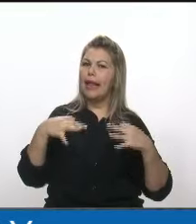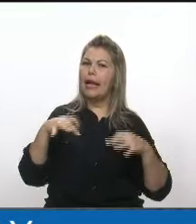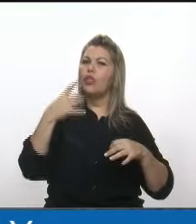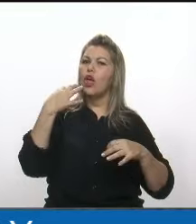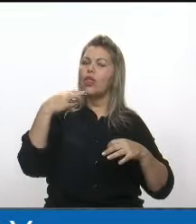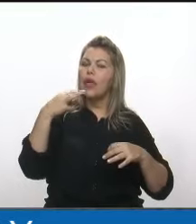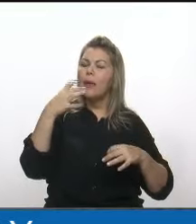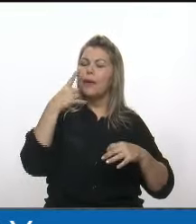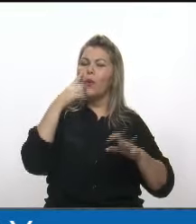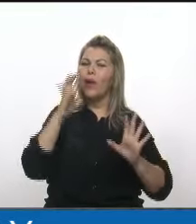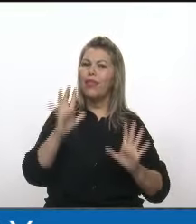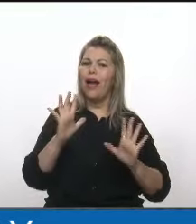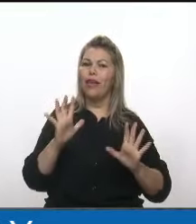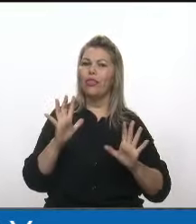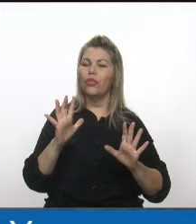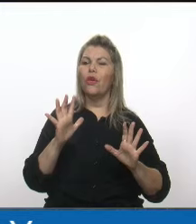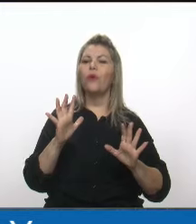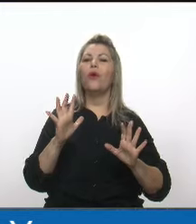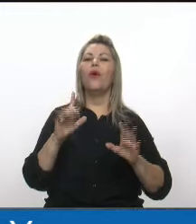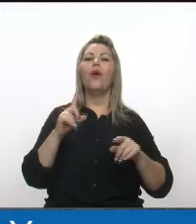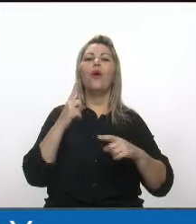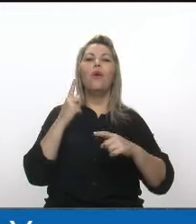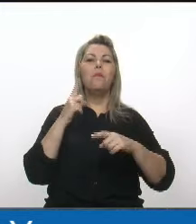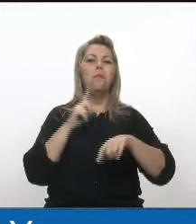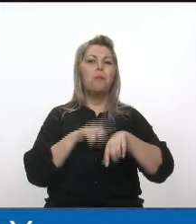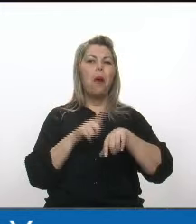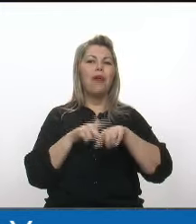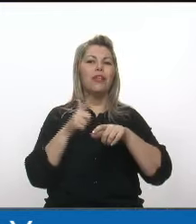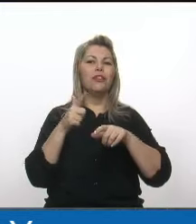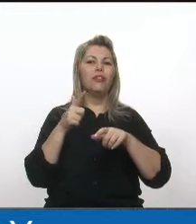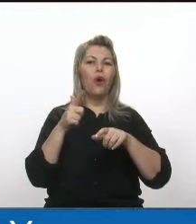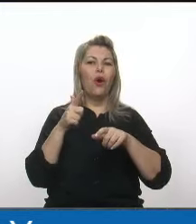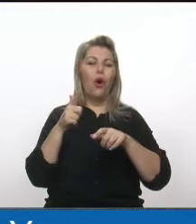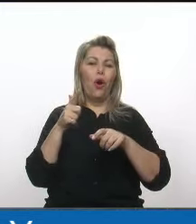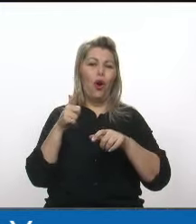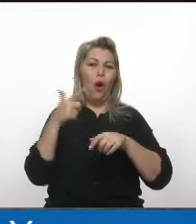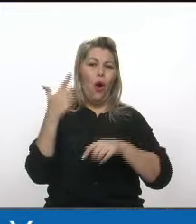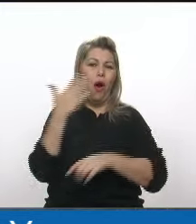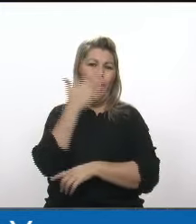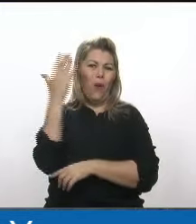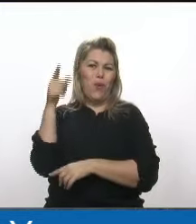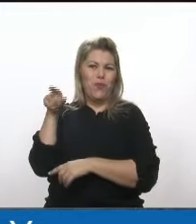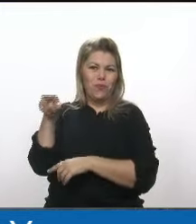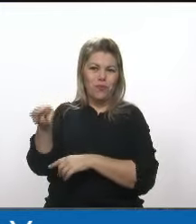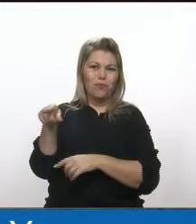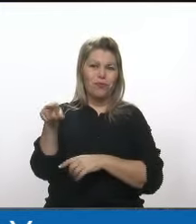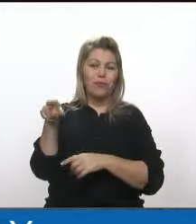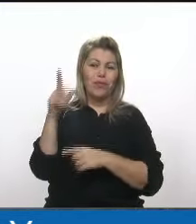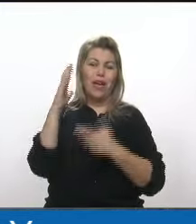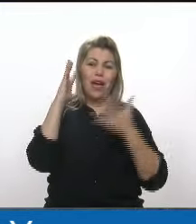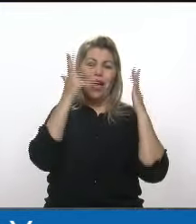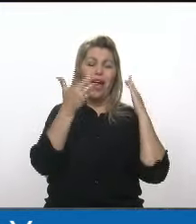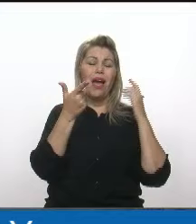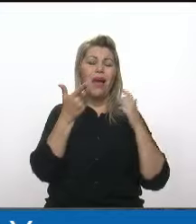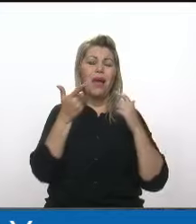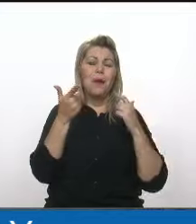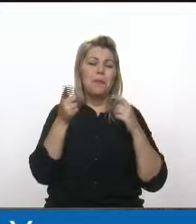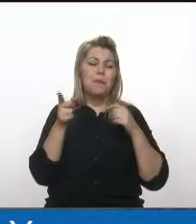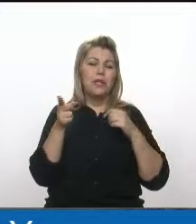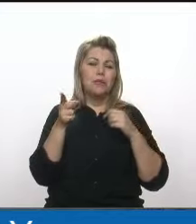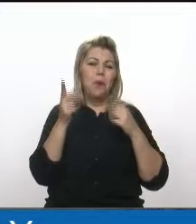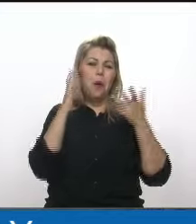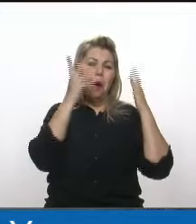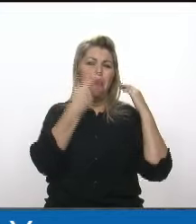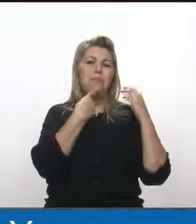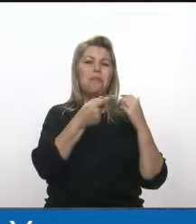adicional en la audiencia El el candidato respondió en términos laxos algunas de estas preguntas con